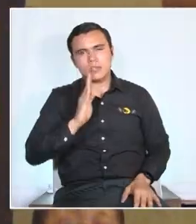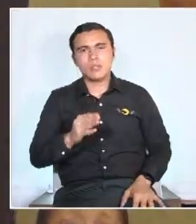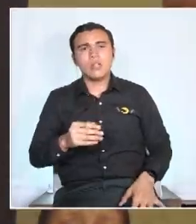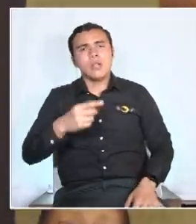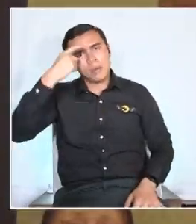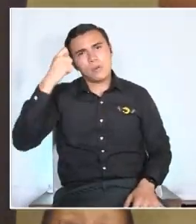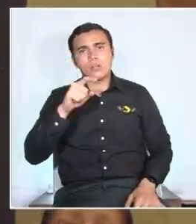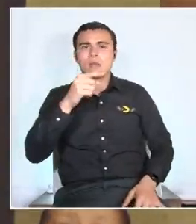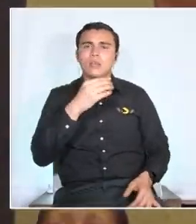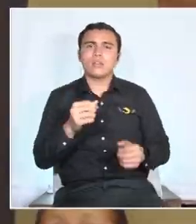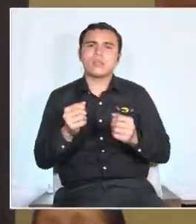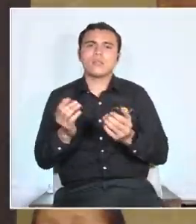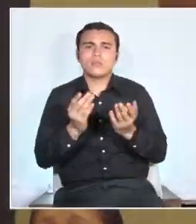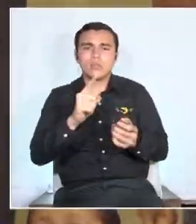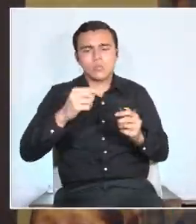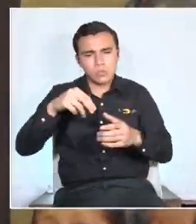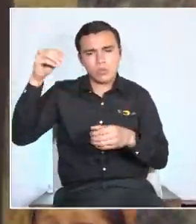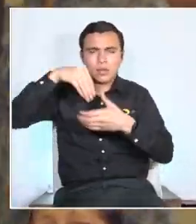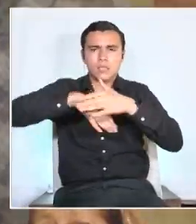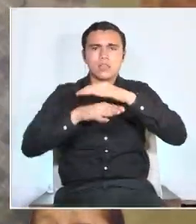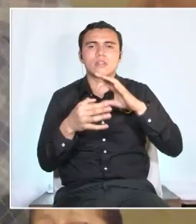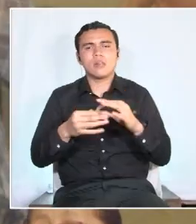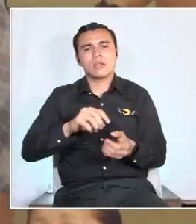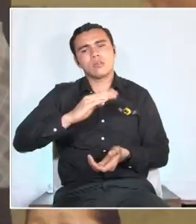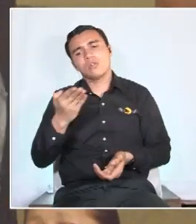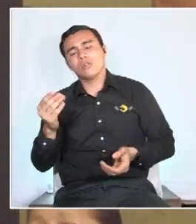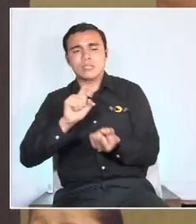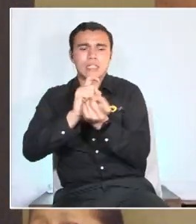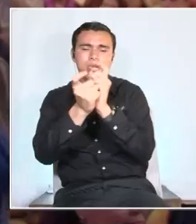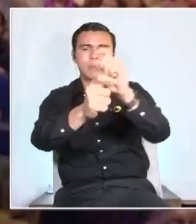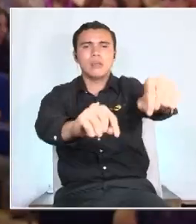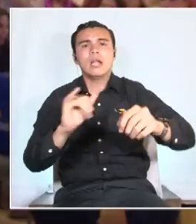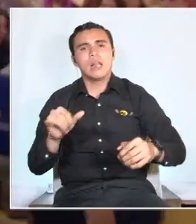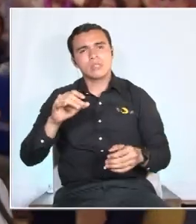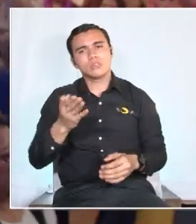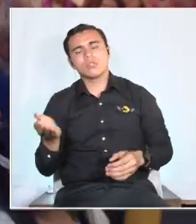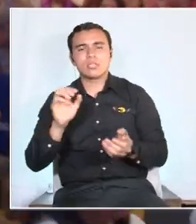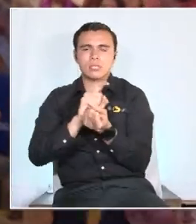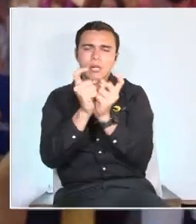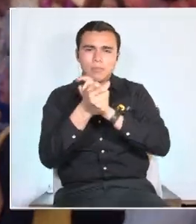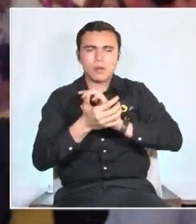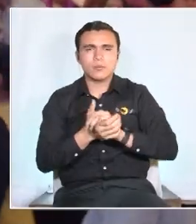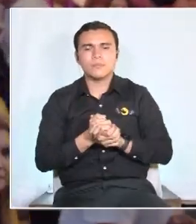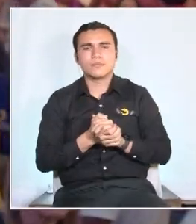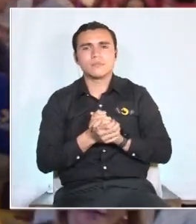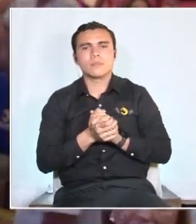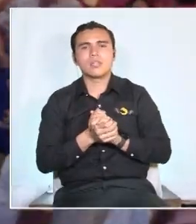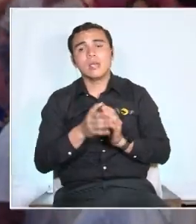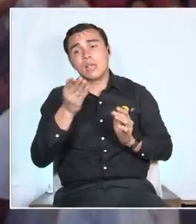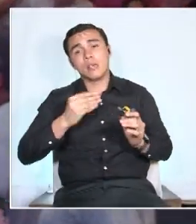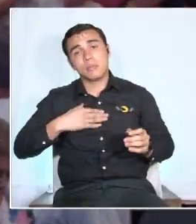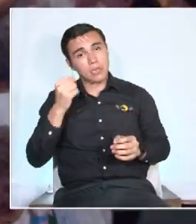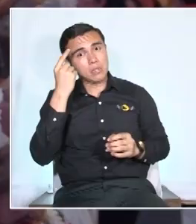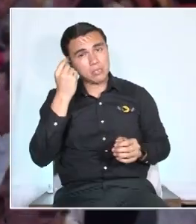Porque donde usted entra, la cosa cambia. Donde usted entra, la cosa cambia. Alguien me tiene